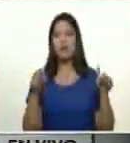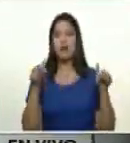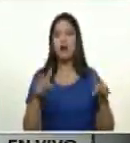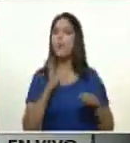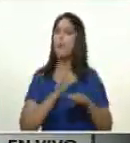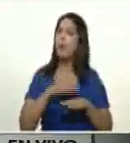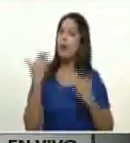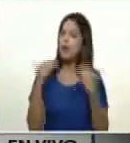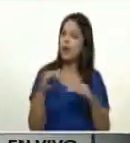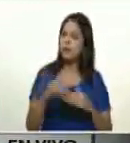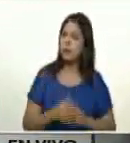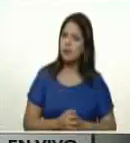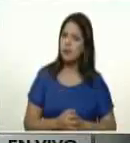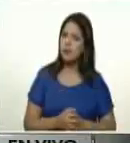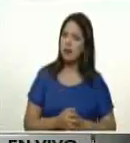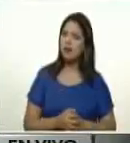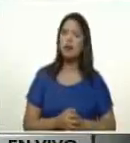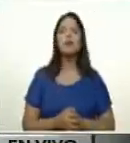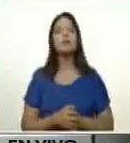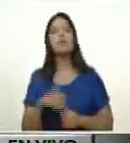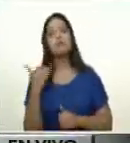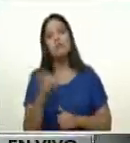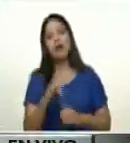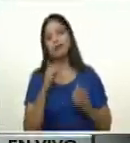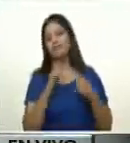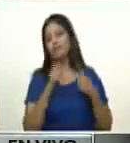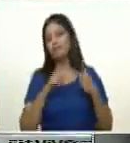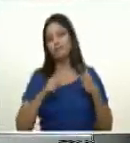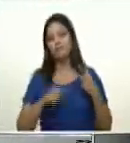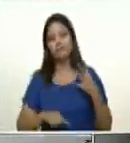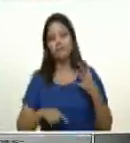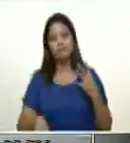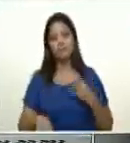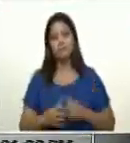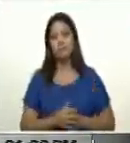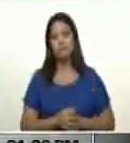qué les limita? Influyen, hay varias variables, pues...